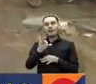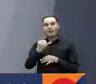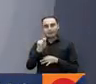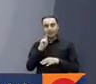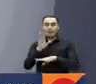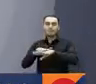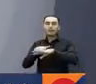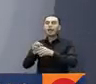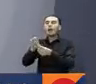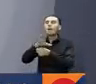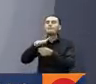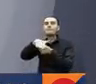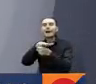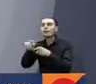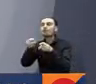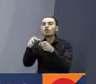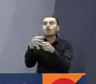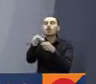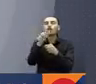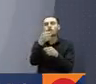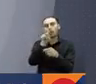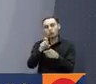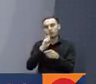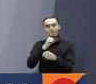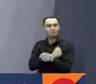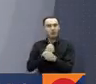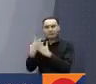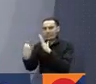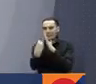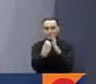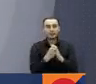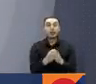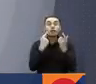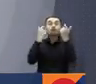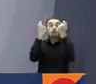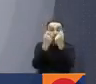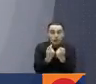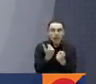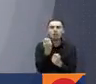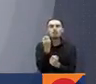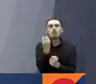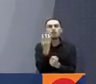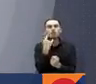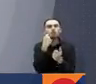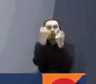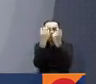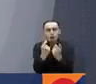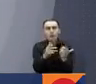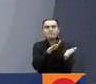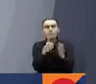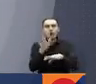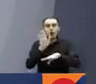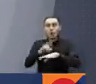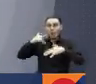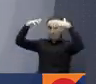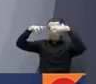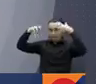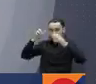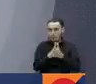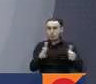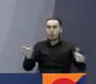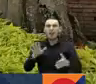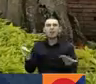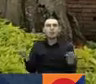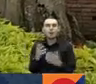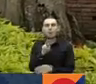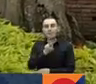ante el crecimiento del río Cauca. Hasta el momento, la cifra de fallecidos en Antioquia a causa de la temporada de lluvias asciende